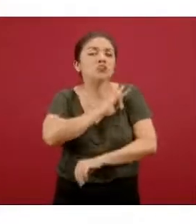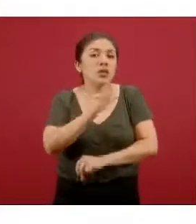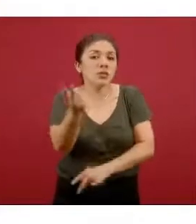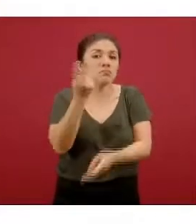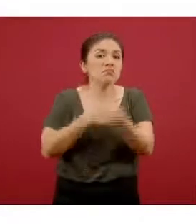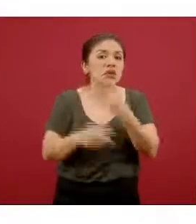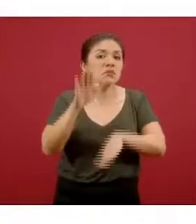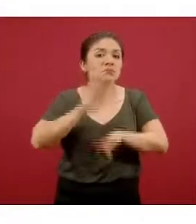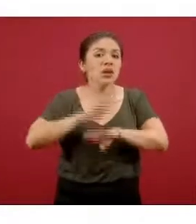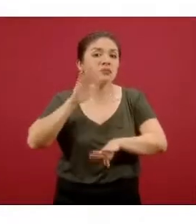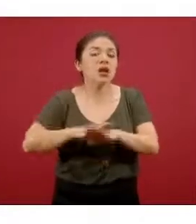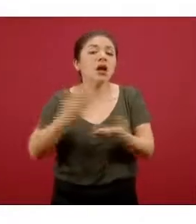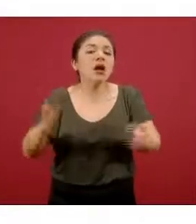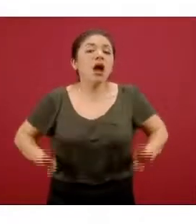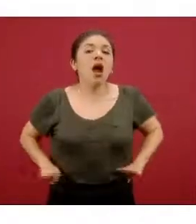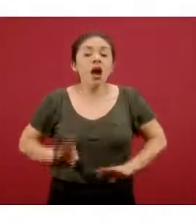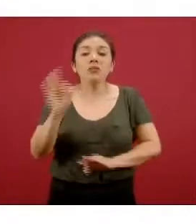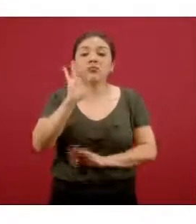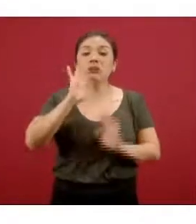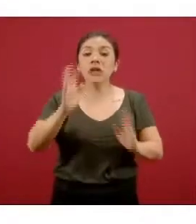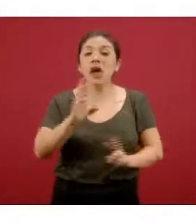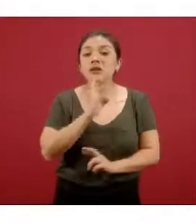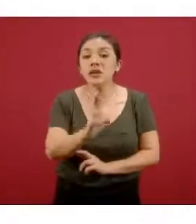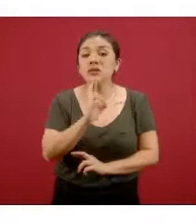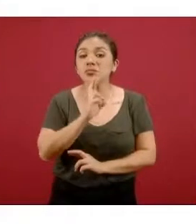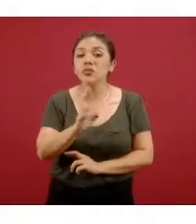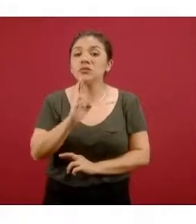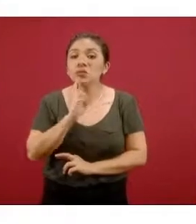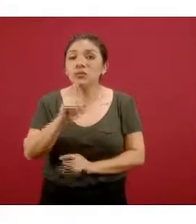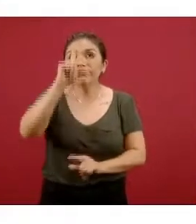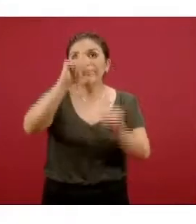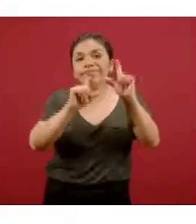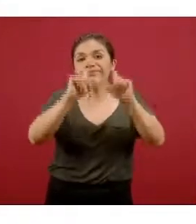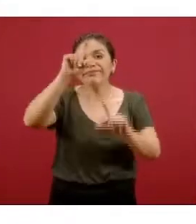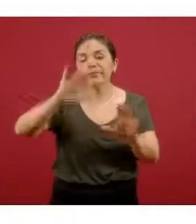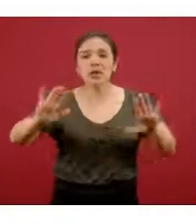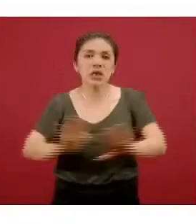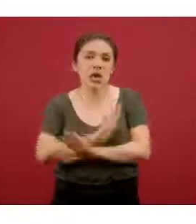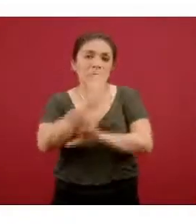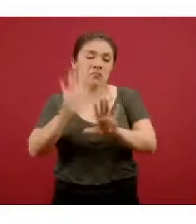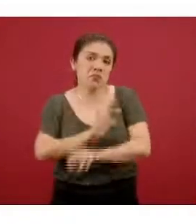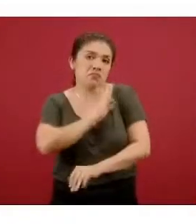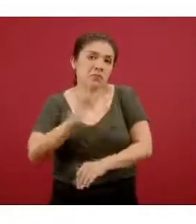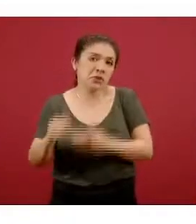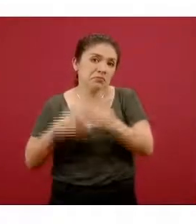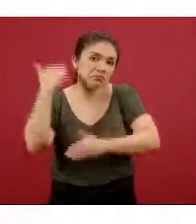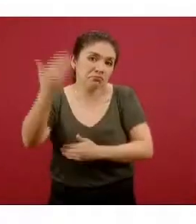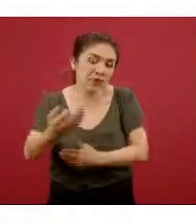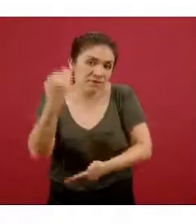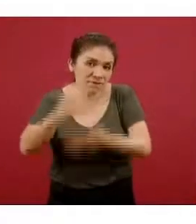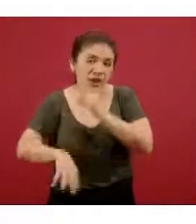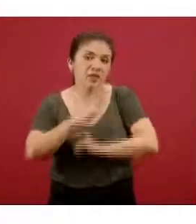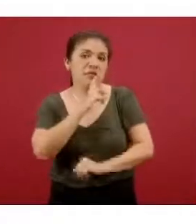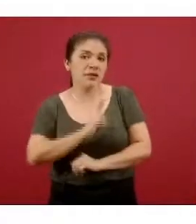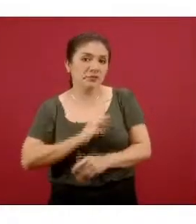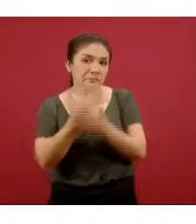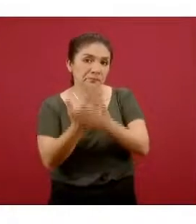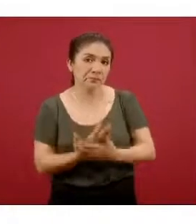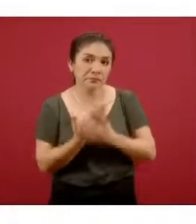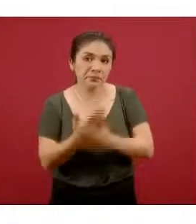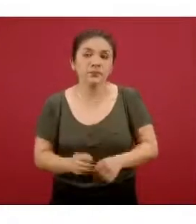función de cuando se vayan confirmando estas muestras que todavía están pendientes de un